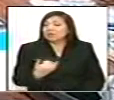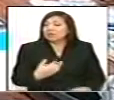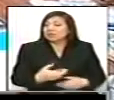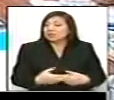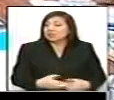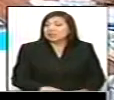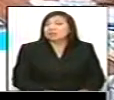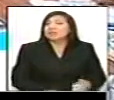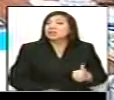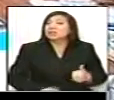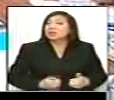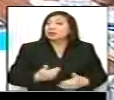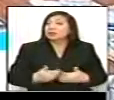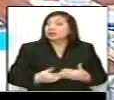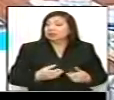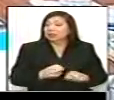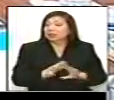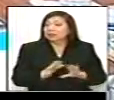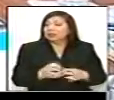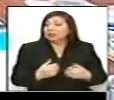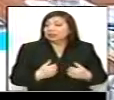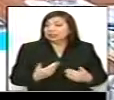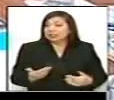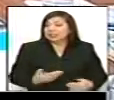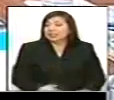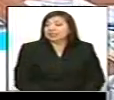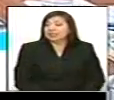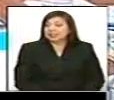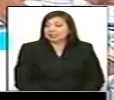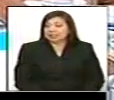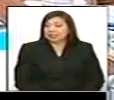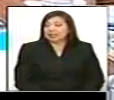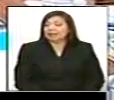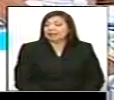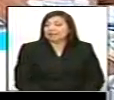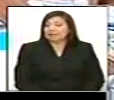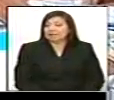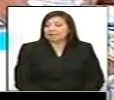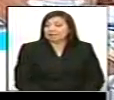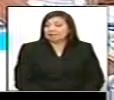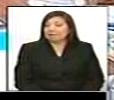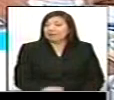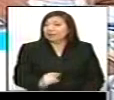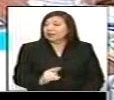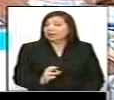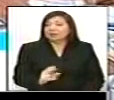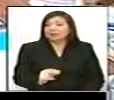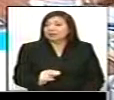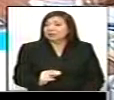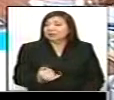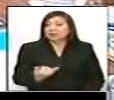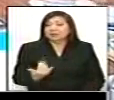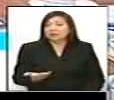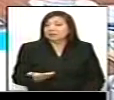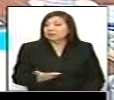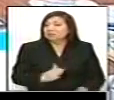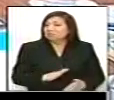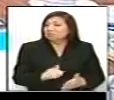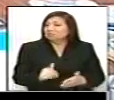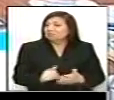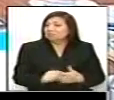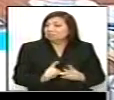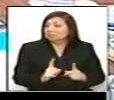proceso. O sea, ¿cuál es el proceso de valoración que hay desde el INGEMET, por favor? En el INGEMET no participamos en ese punto, en todo caso